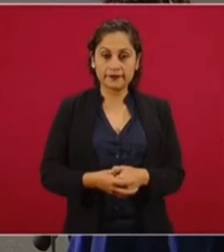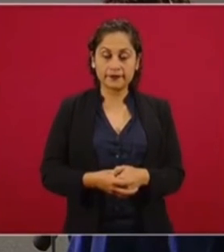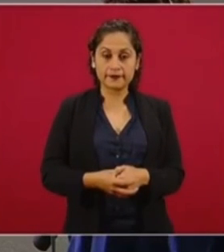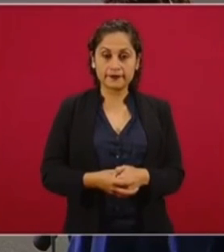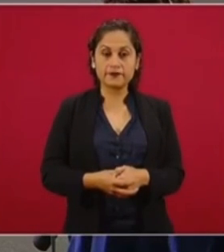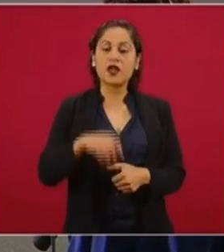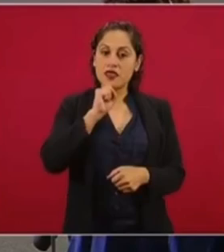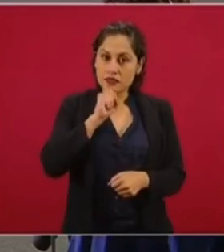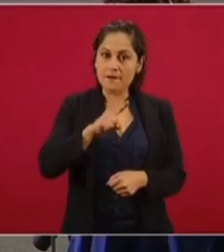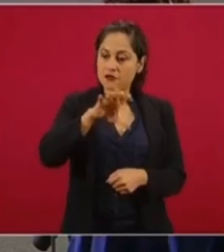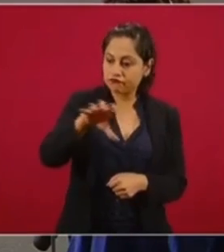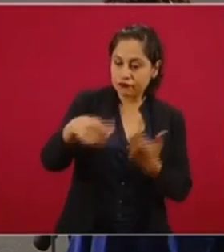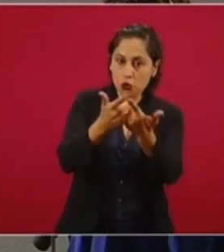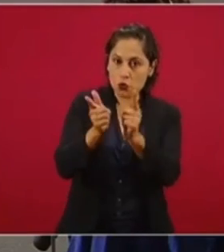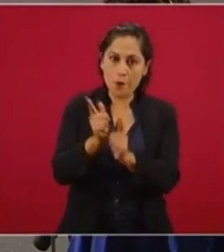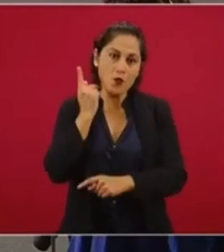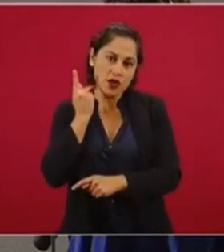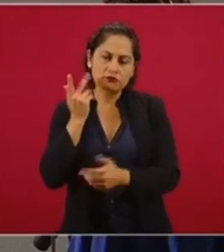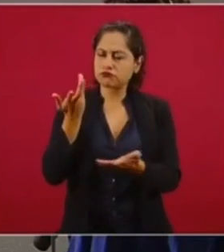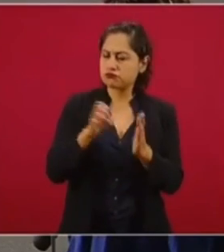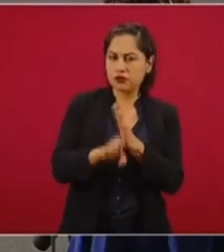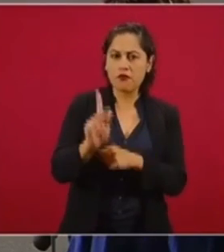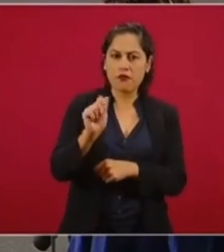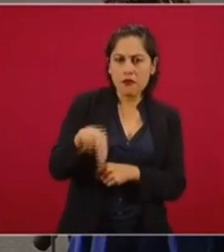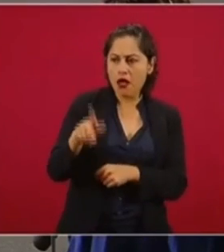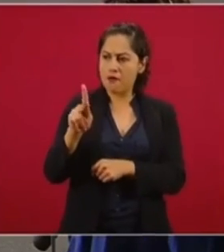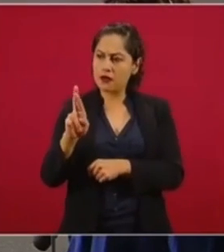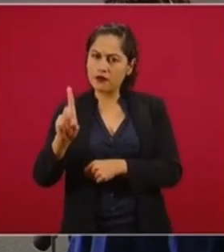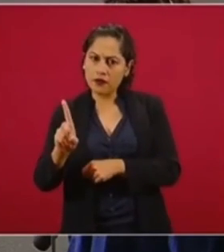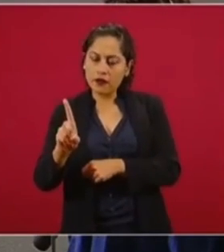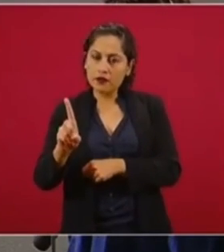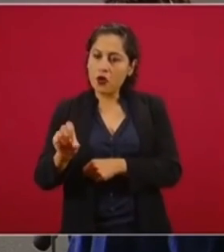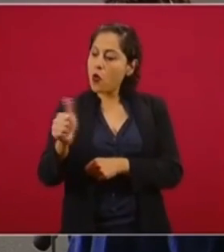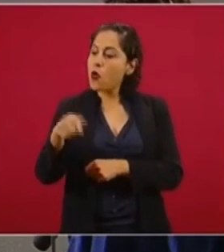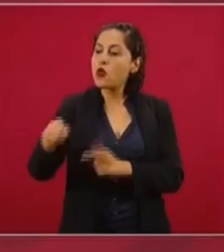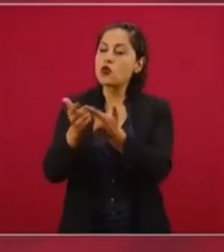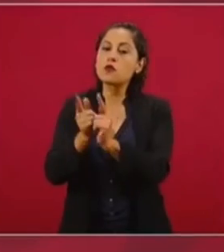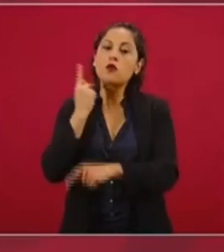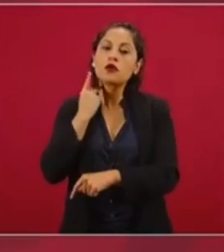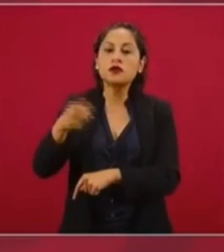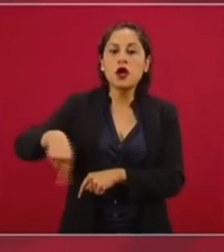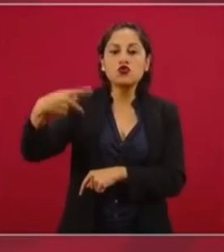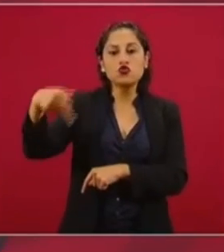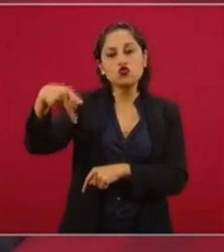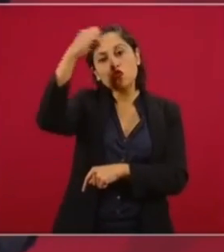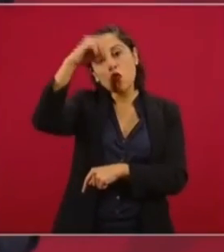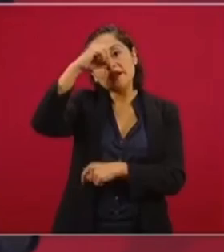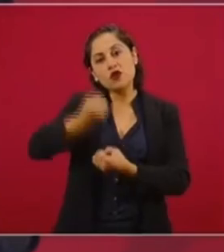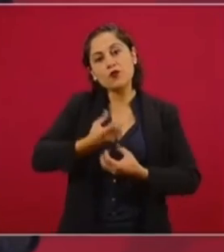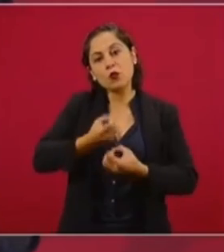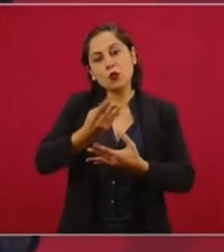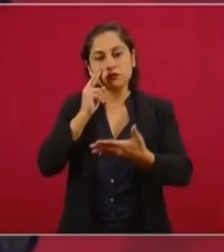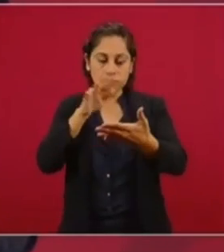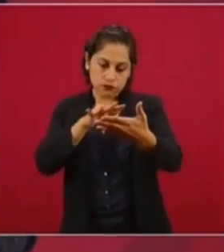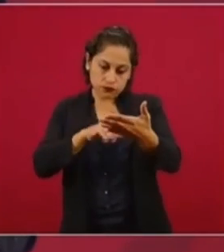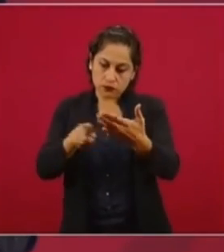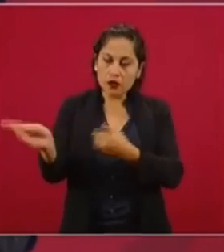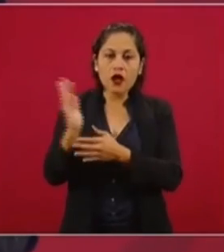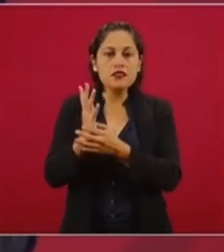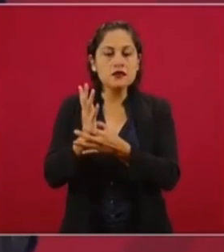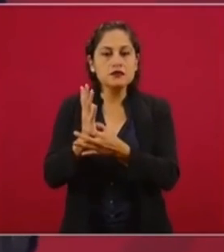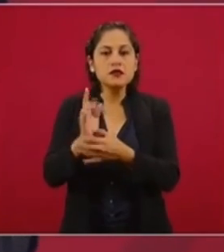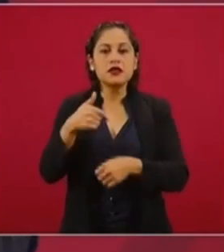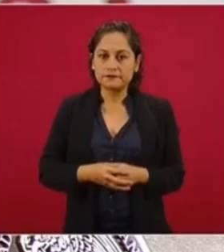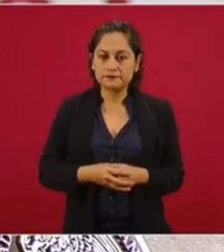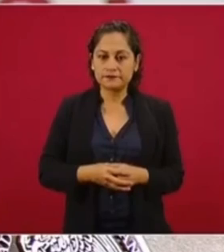el PAN, el PRD, los otros partidos, hablando de que presioné a